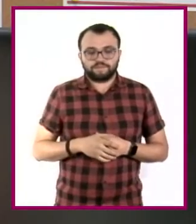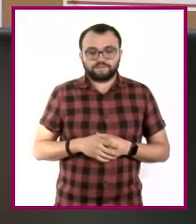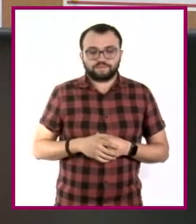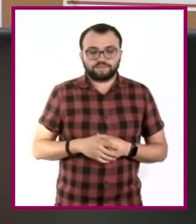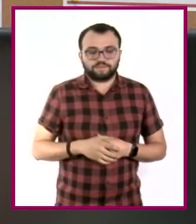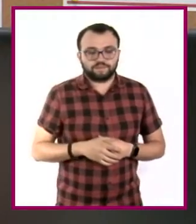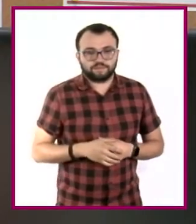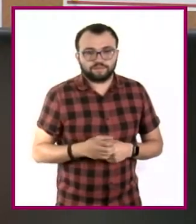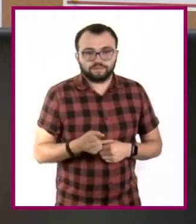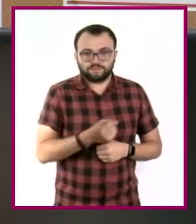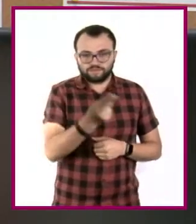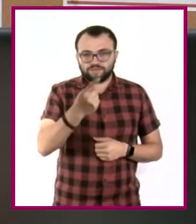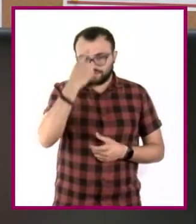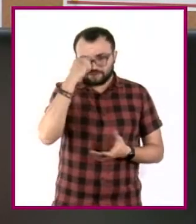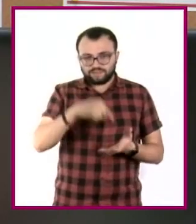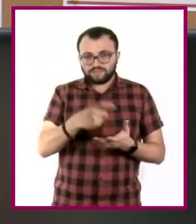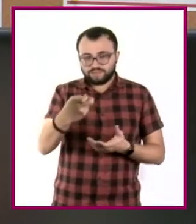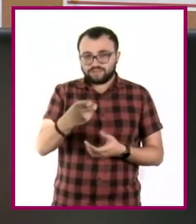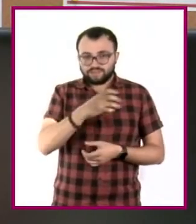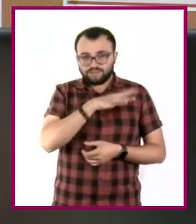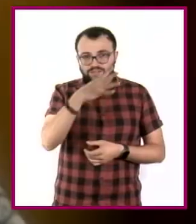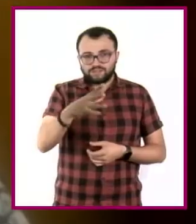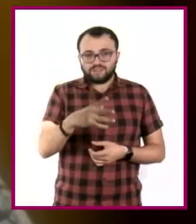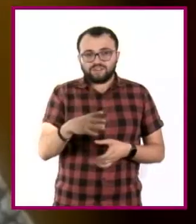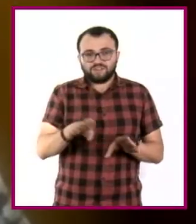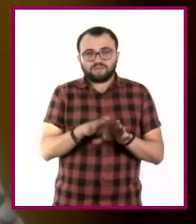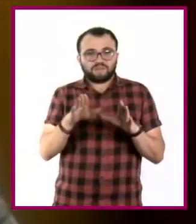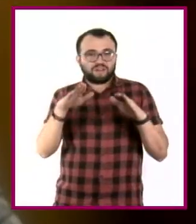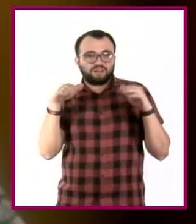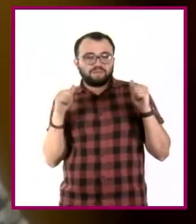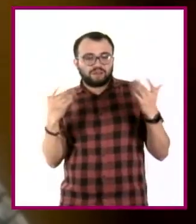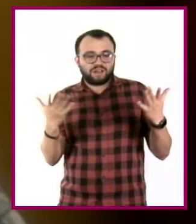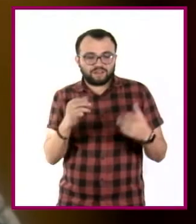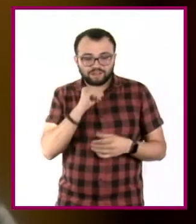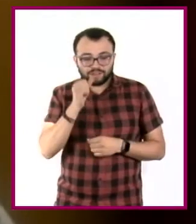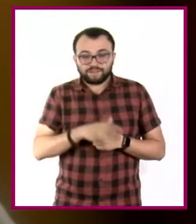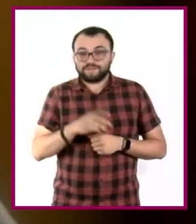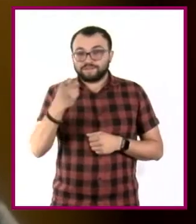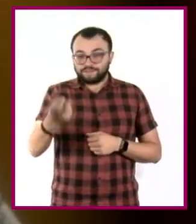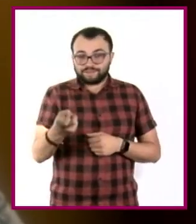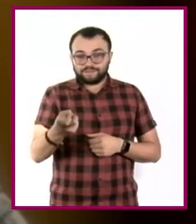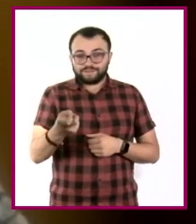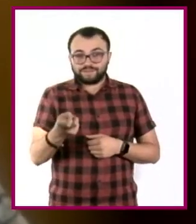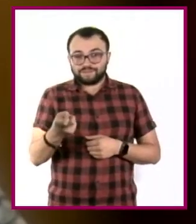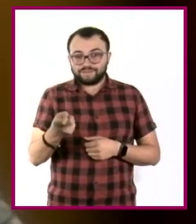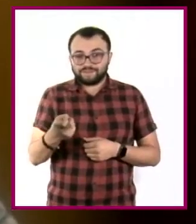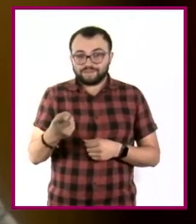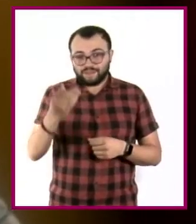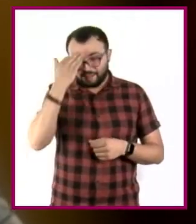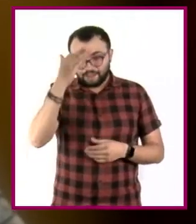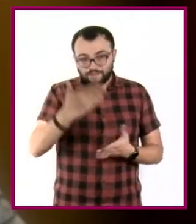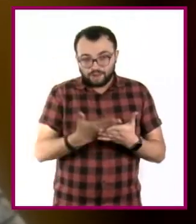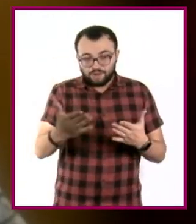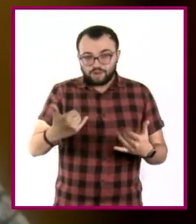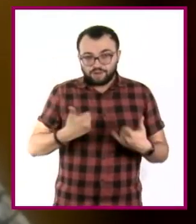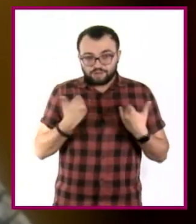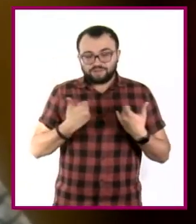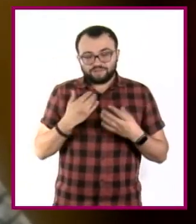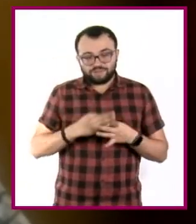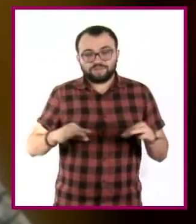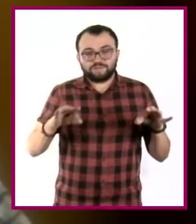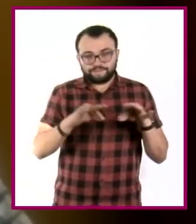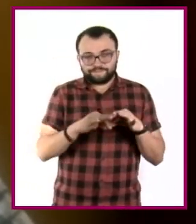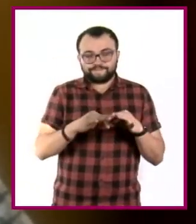Bye. ¿Usted cree que esta generación de jóvenes es apática? Esta generación es muy importante. La generación de hombres y